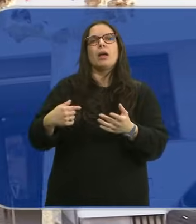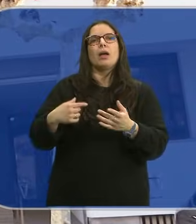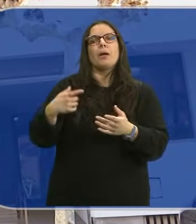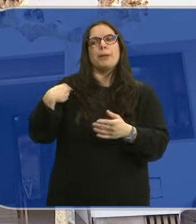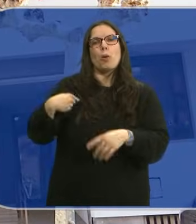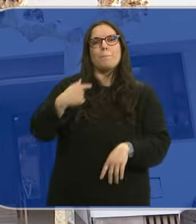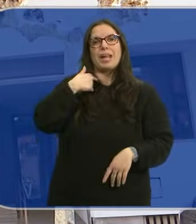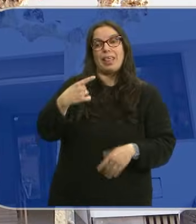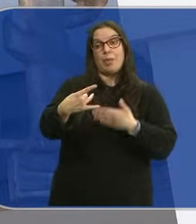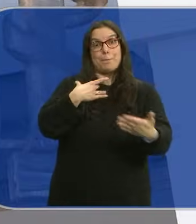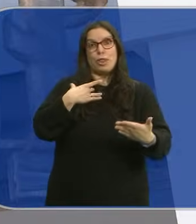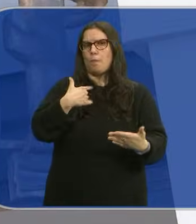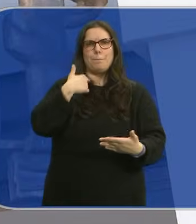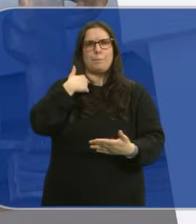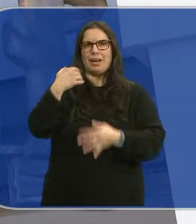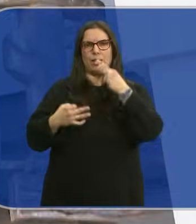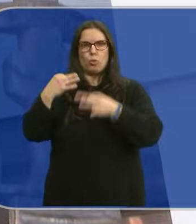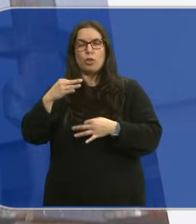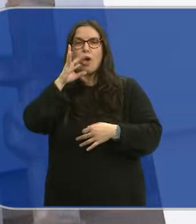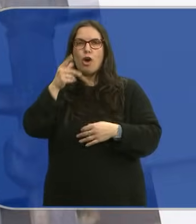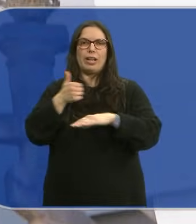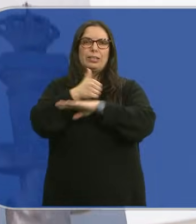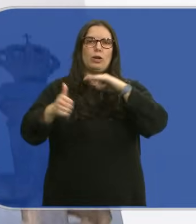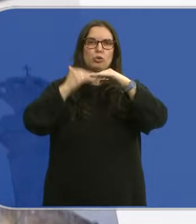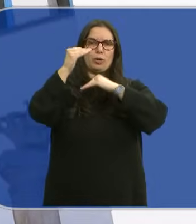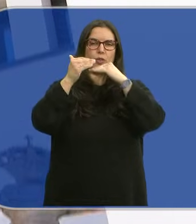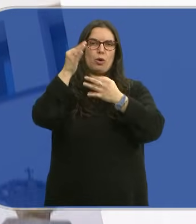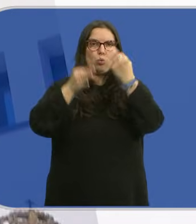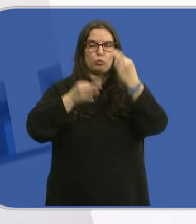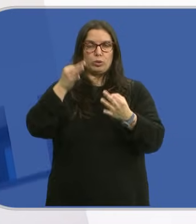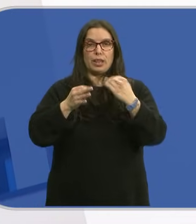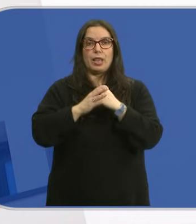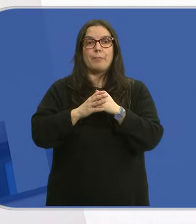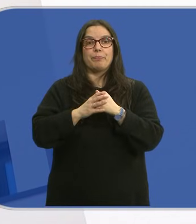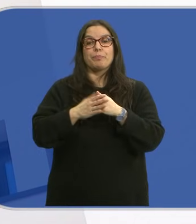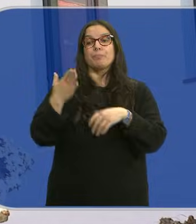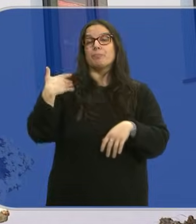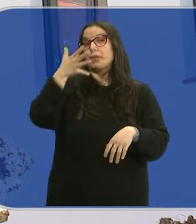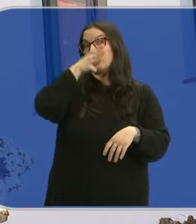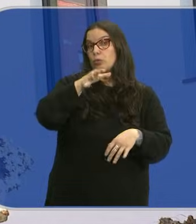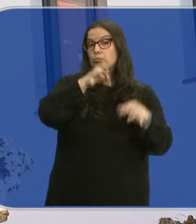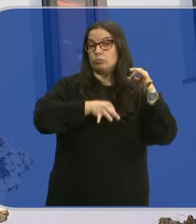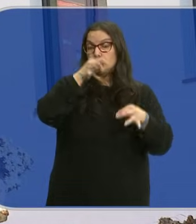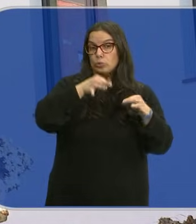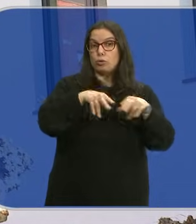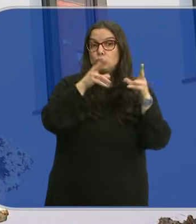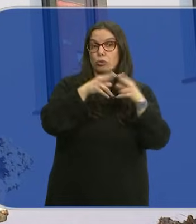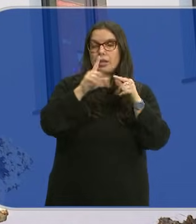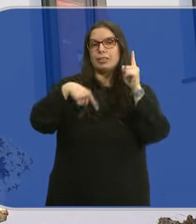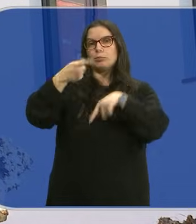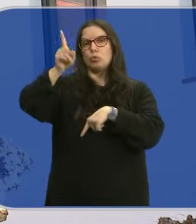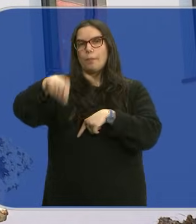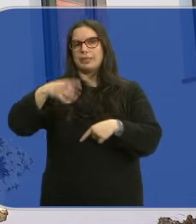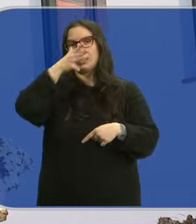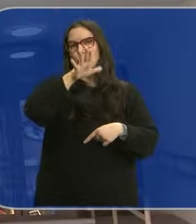juicio y el recurso, por lo que ha llevado el pleito ahora al Tribunal Superior de Justicia. Un mes después de la denuncia en el juzgado de lo social fue cuando denunció a